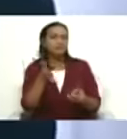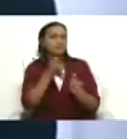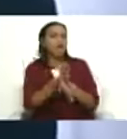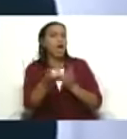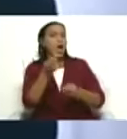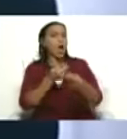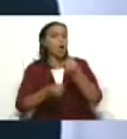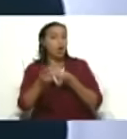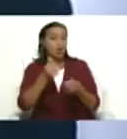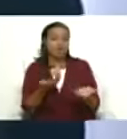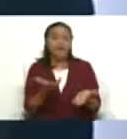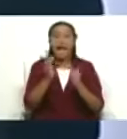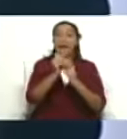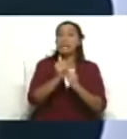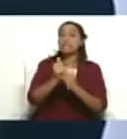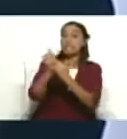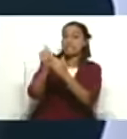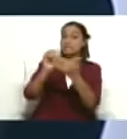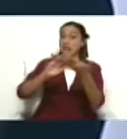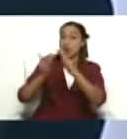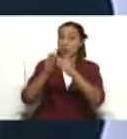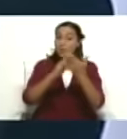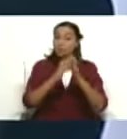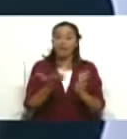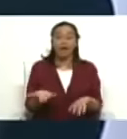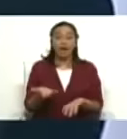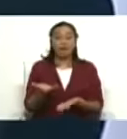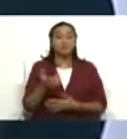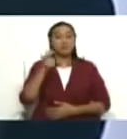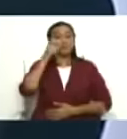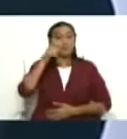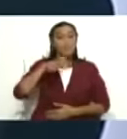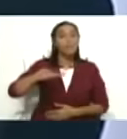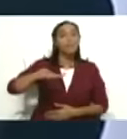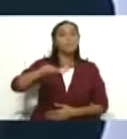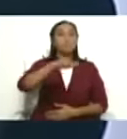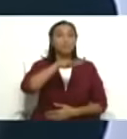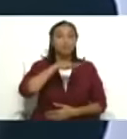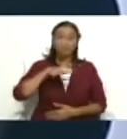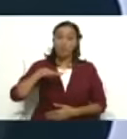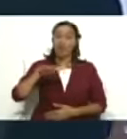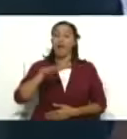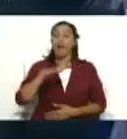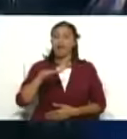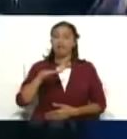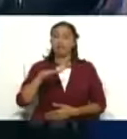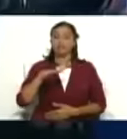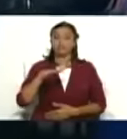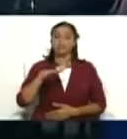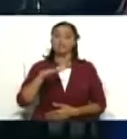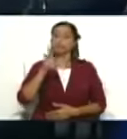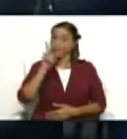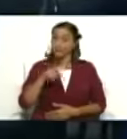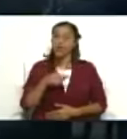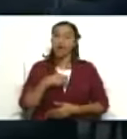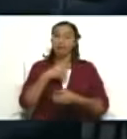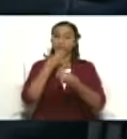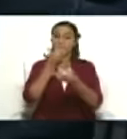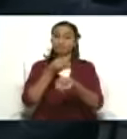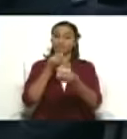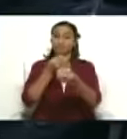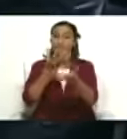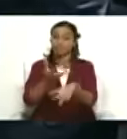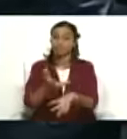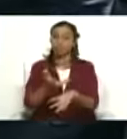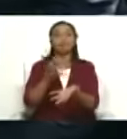comunal, del pueblo que desde sus casas siguió este proceso y que también participó en